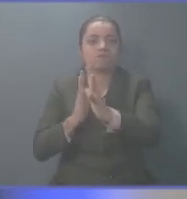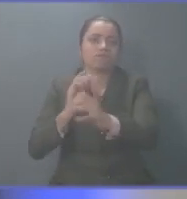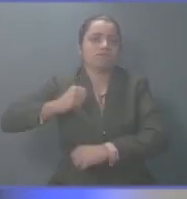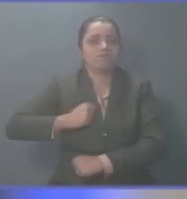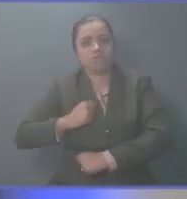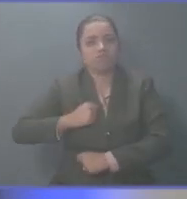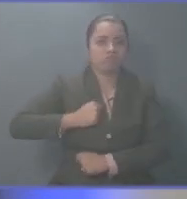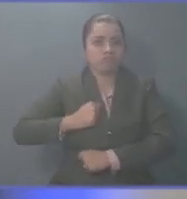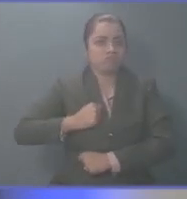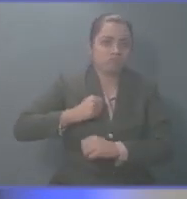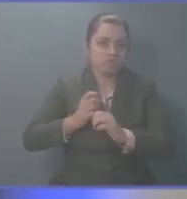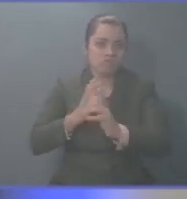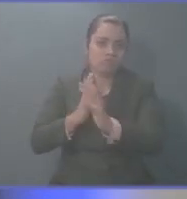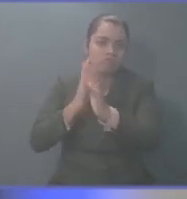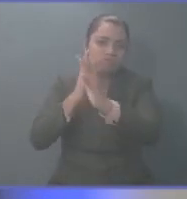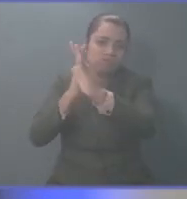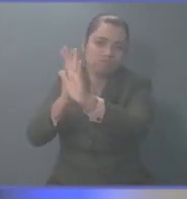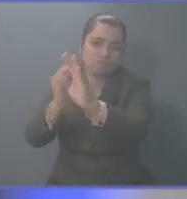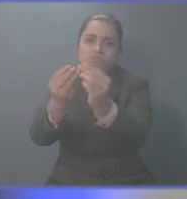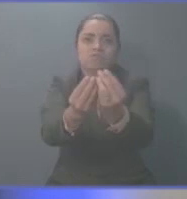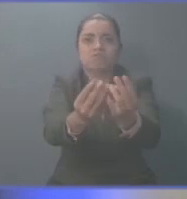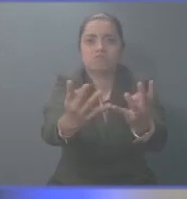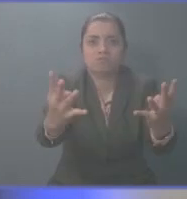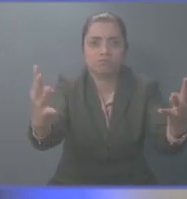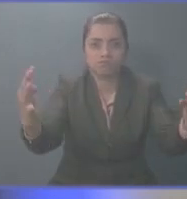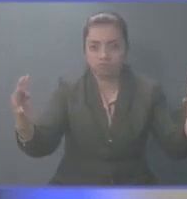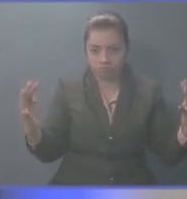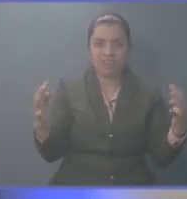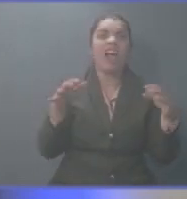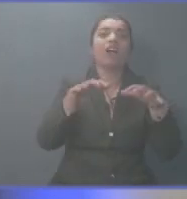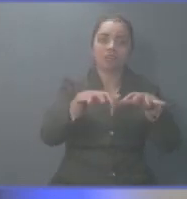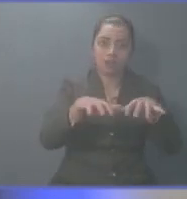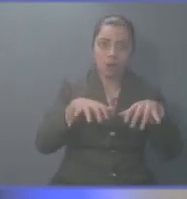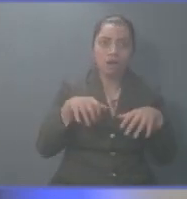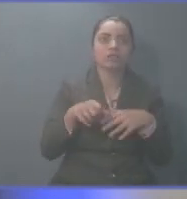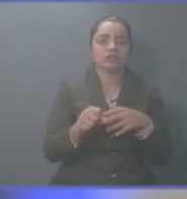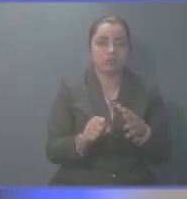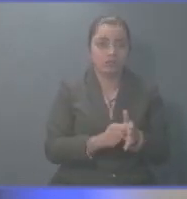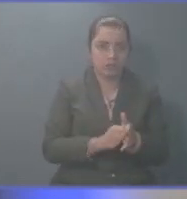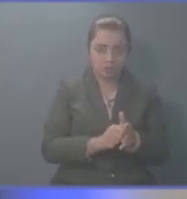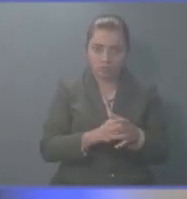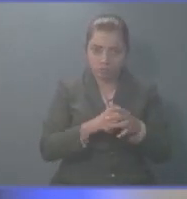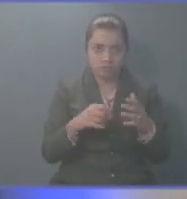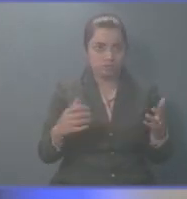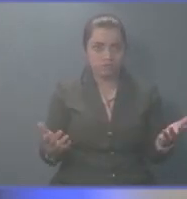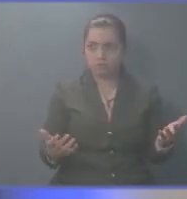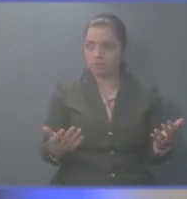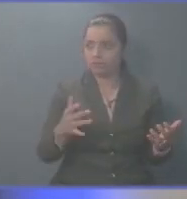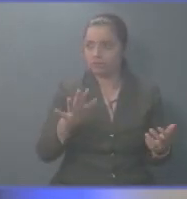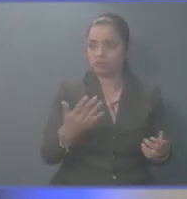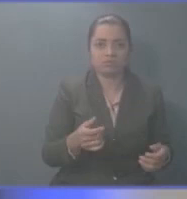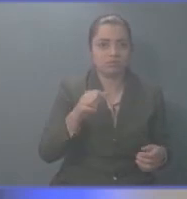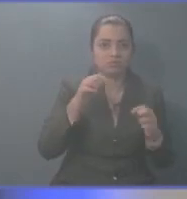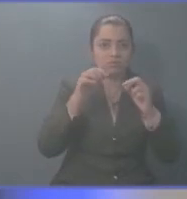con fusiles de alto calibre y obviamente se toman el Salón Azul por cerca de